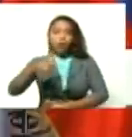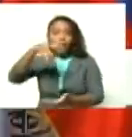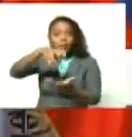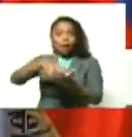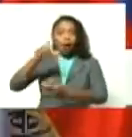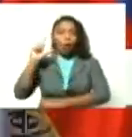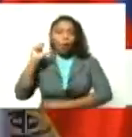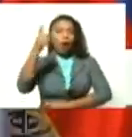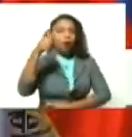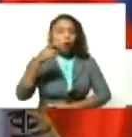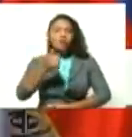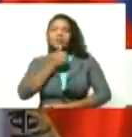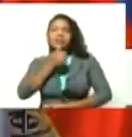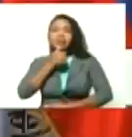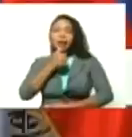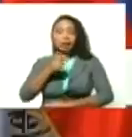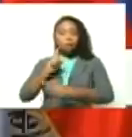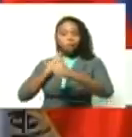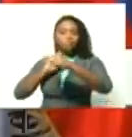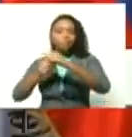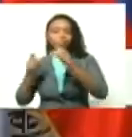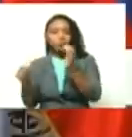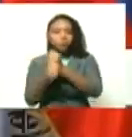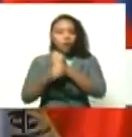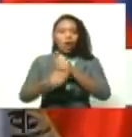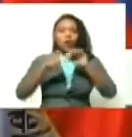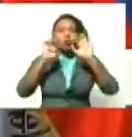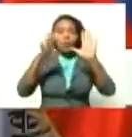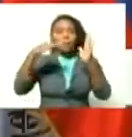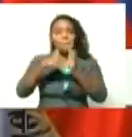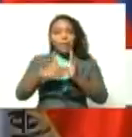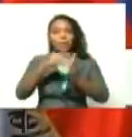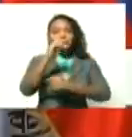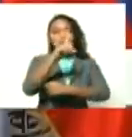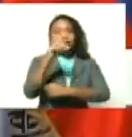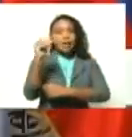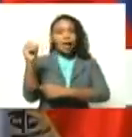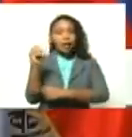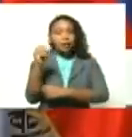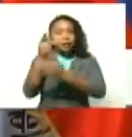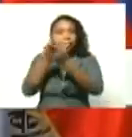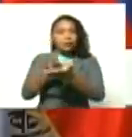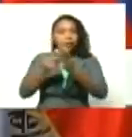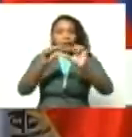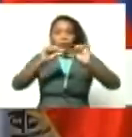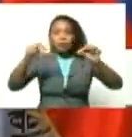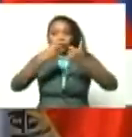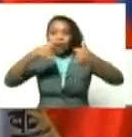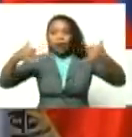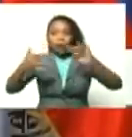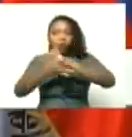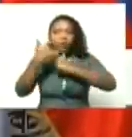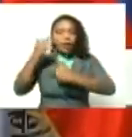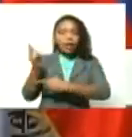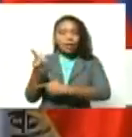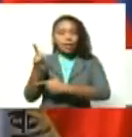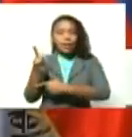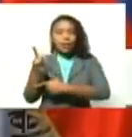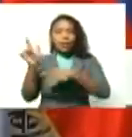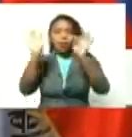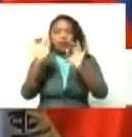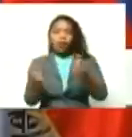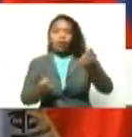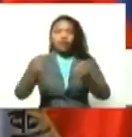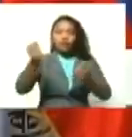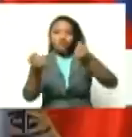Guárico, a quienes se le incautaron 9.100 kilogramos de cobre. Se trasladaba en una pick-up y un camión tipo volteo.